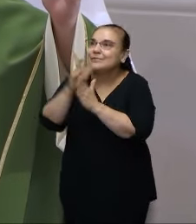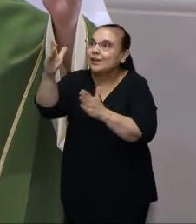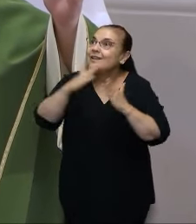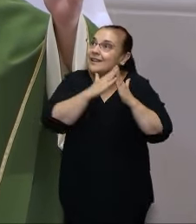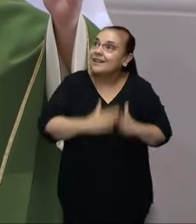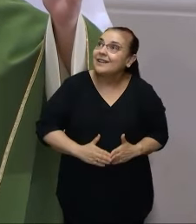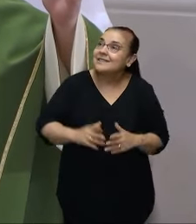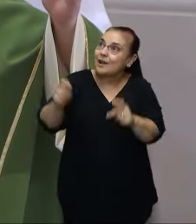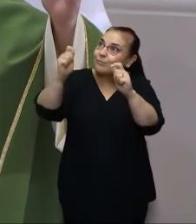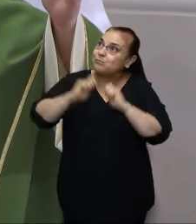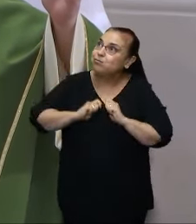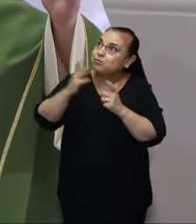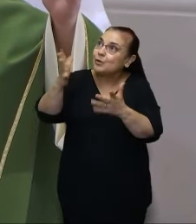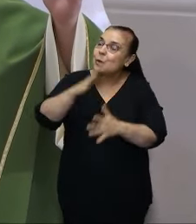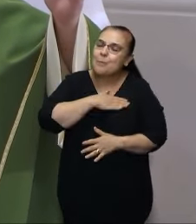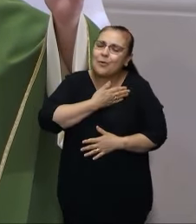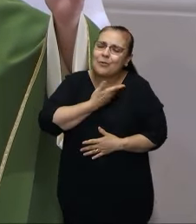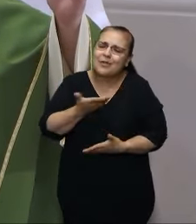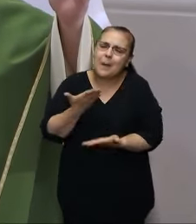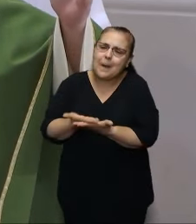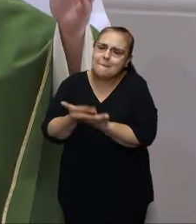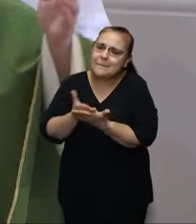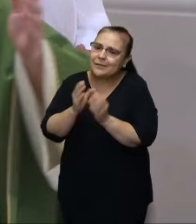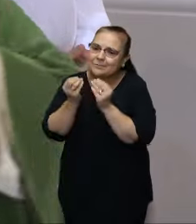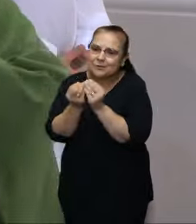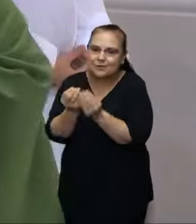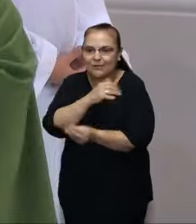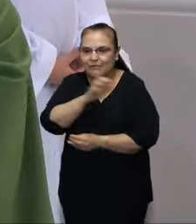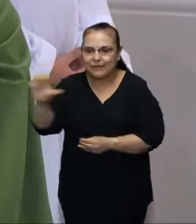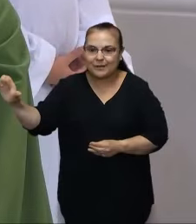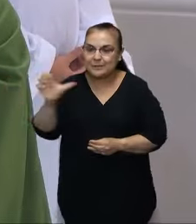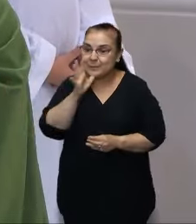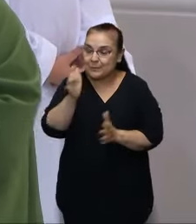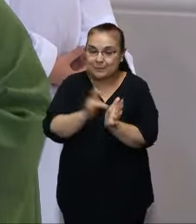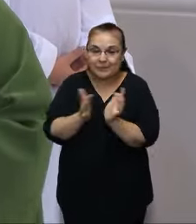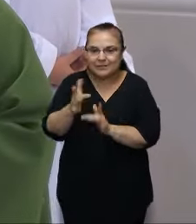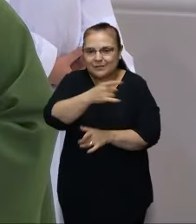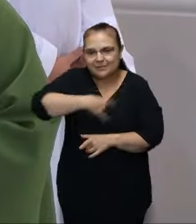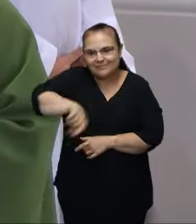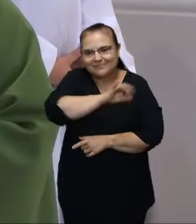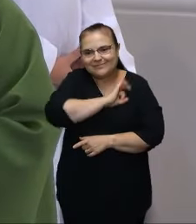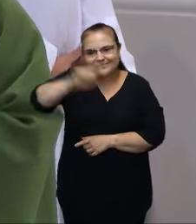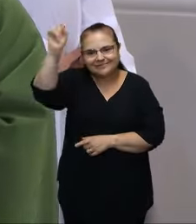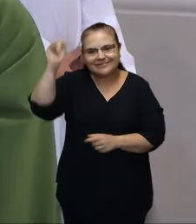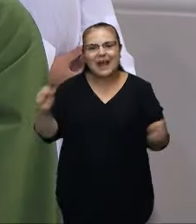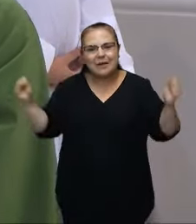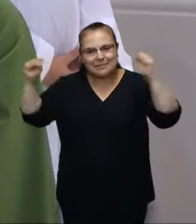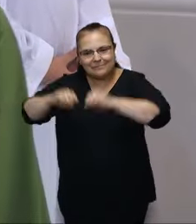concédenos por tu bondad lo que te pedimos con fe por Jesucristo nuestro señor